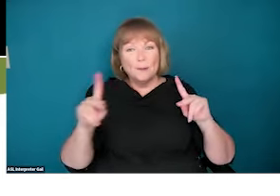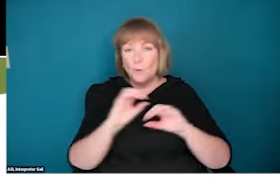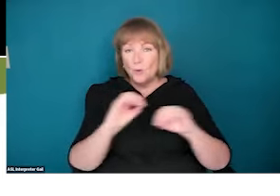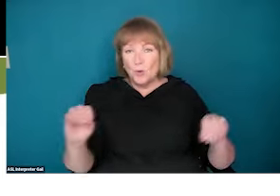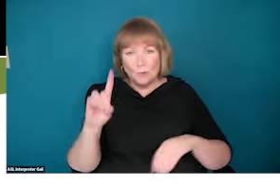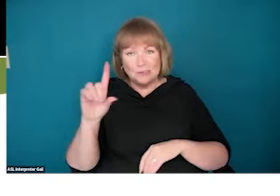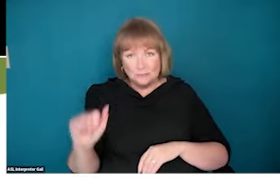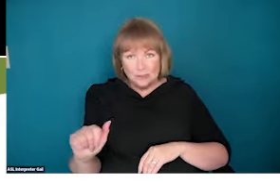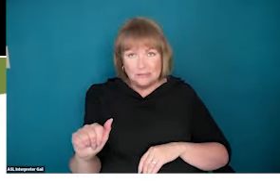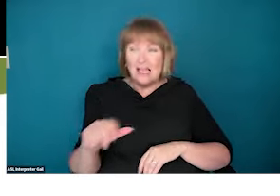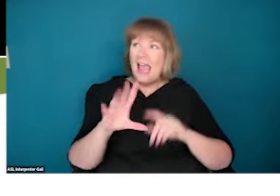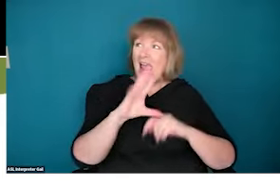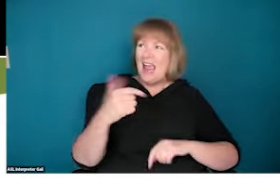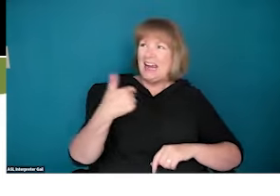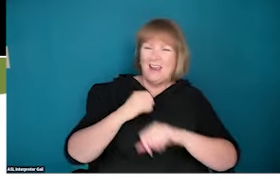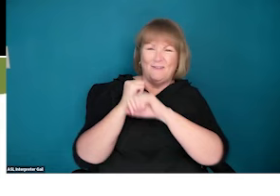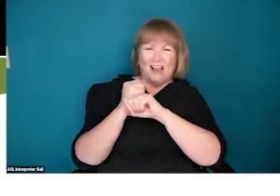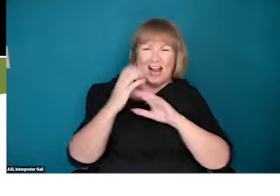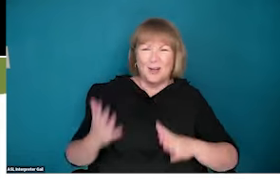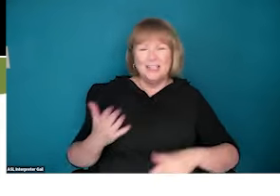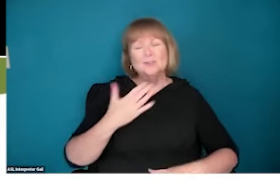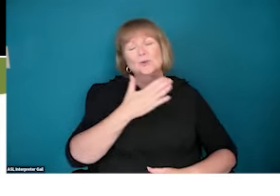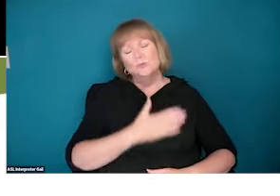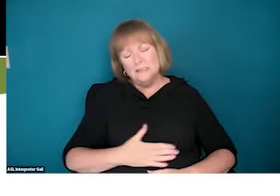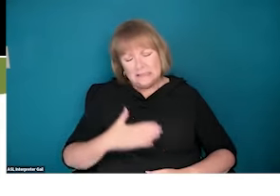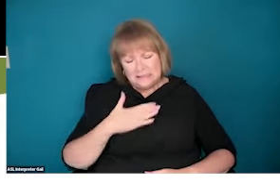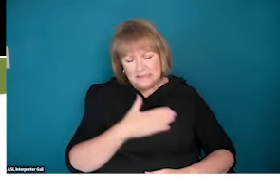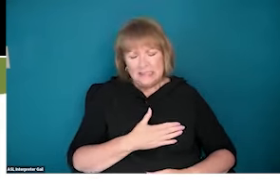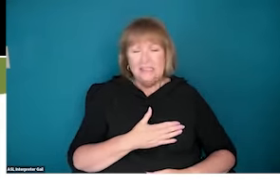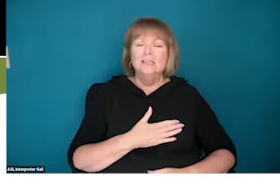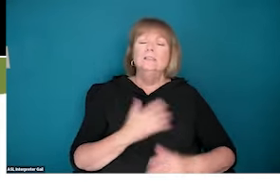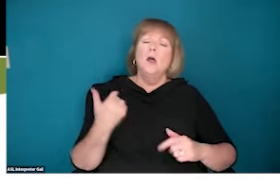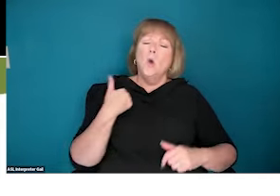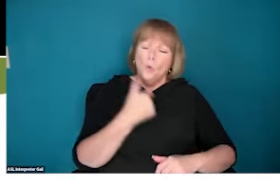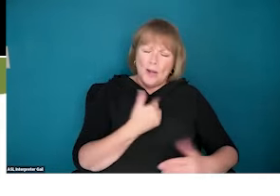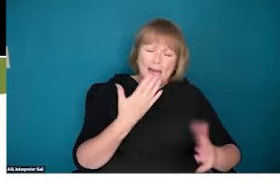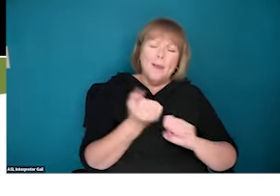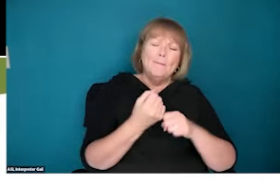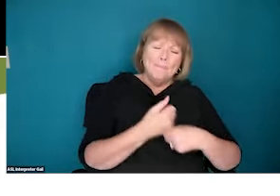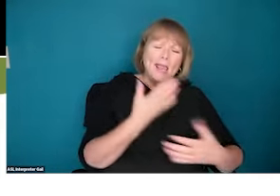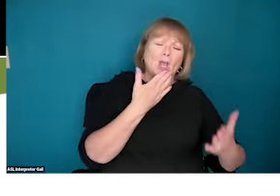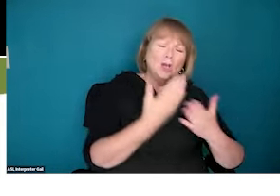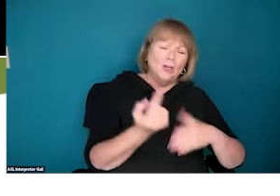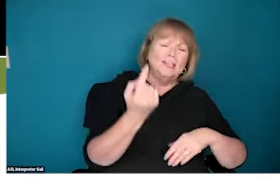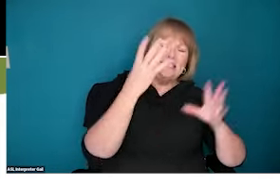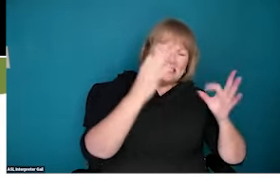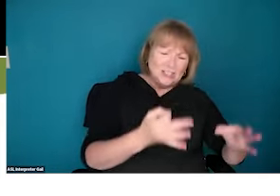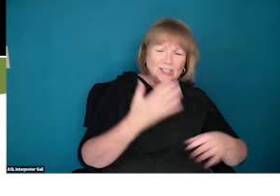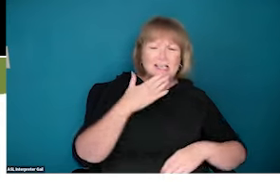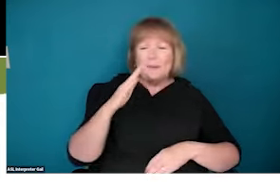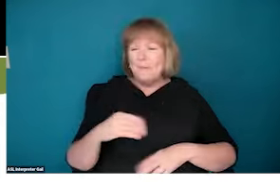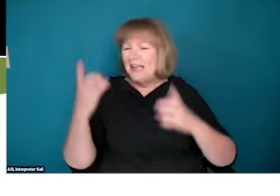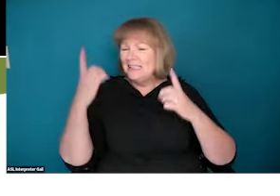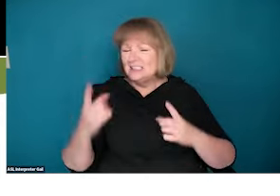per que a medida que pasa el tiempo yo me convenzo de que yo estoy tomando muchísimas decisiones, muchísimo mejor